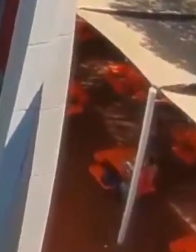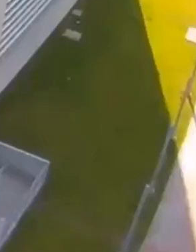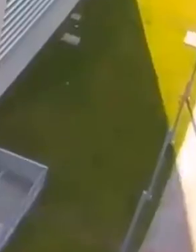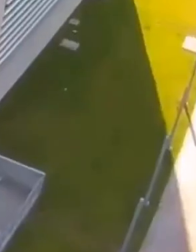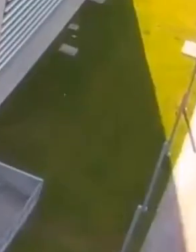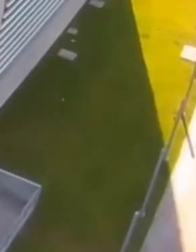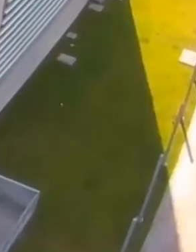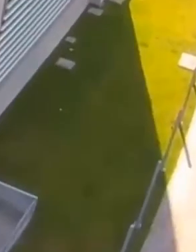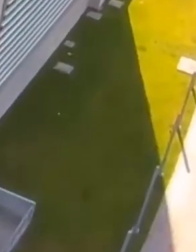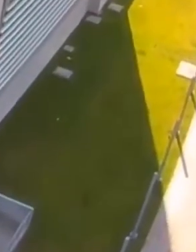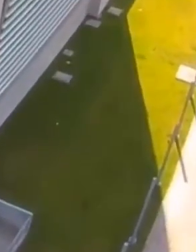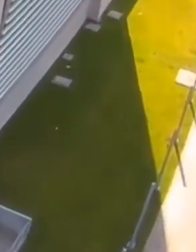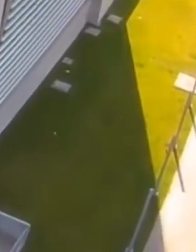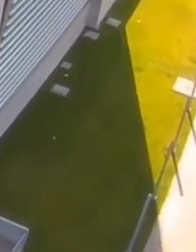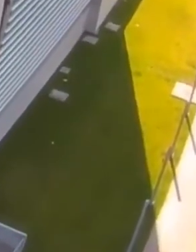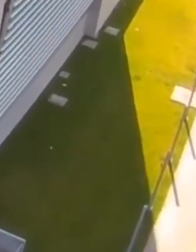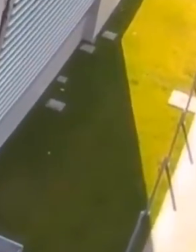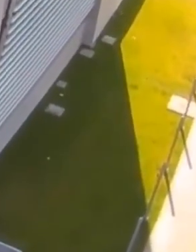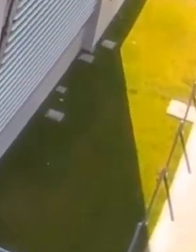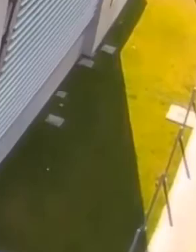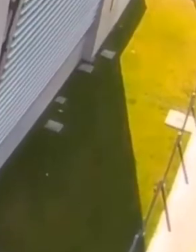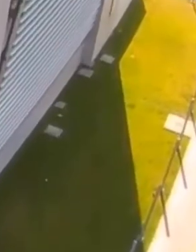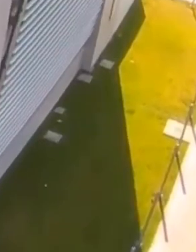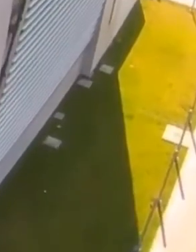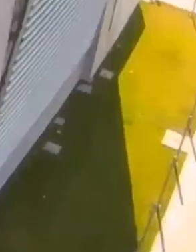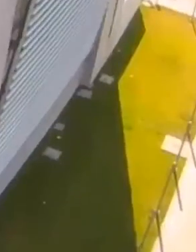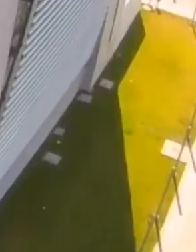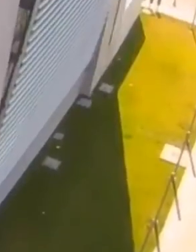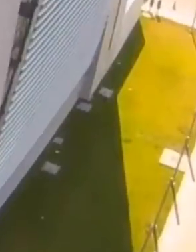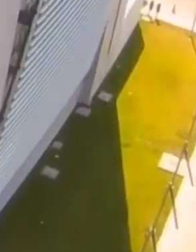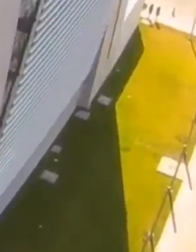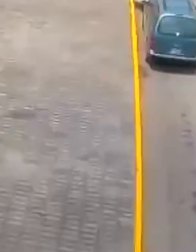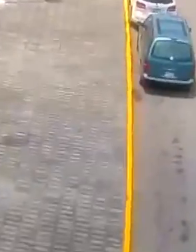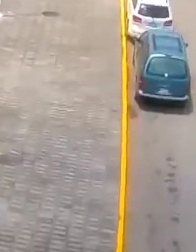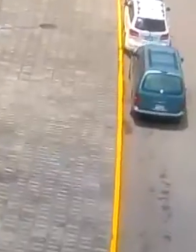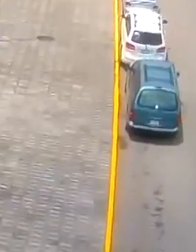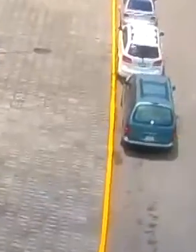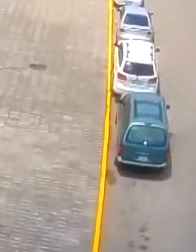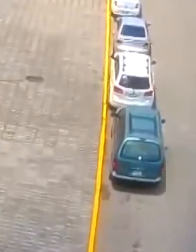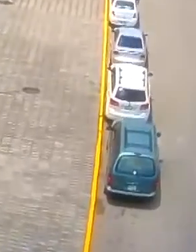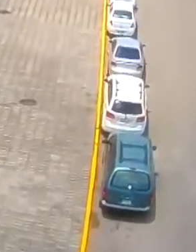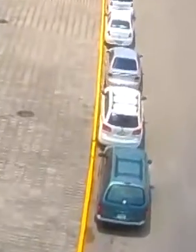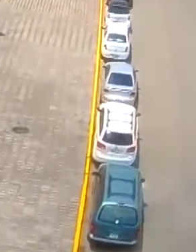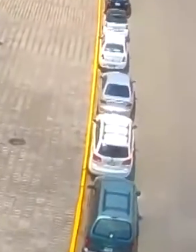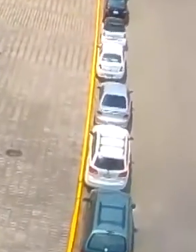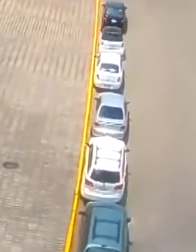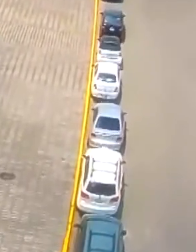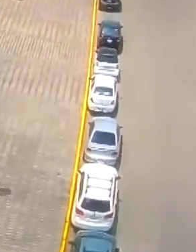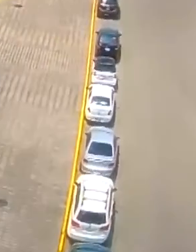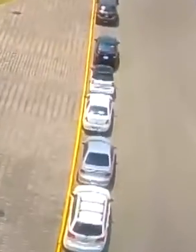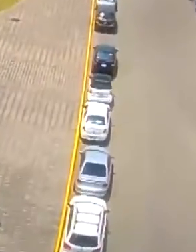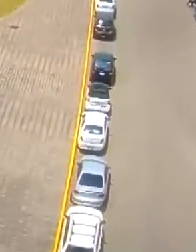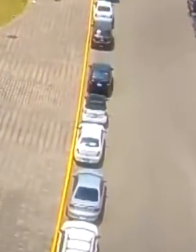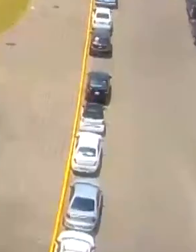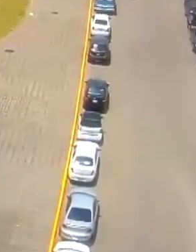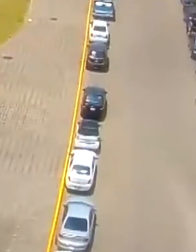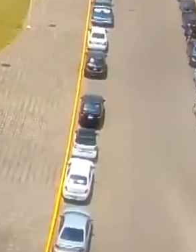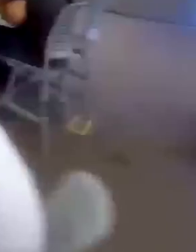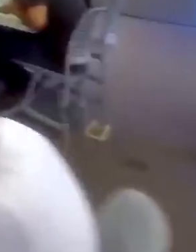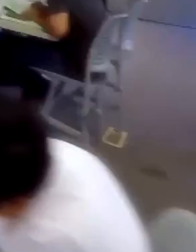Gracias por ver el